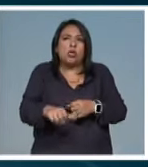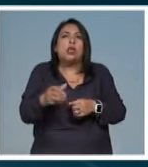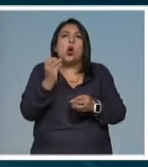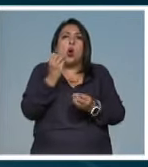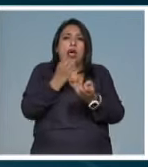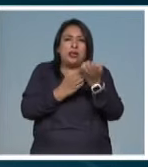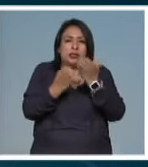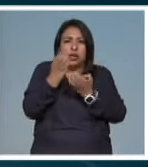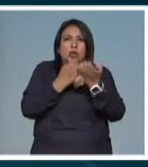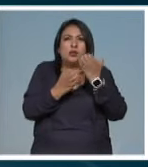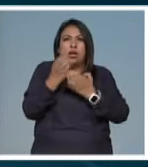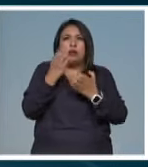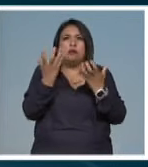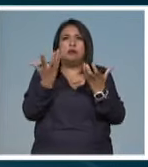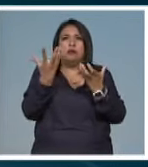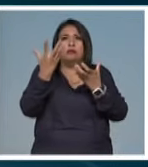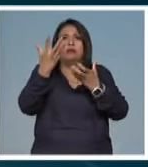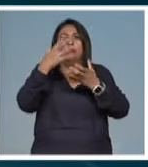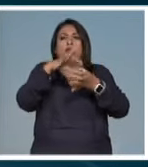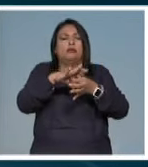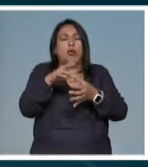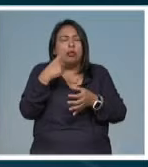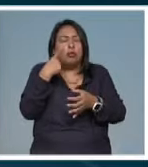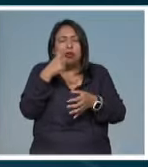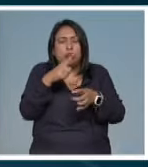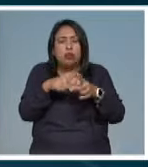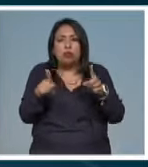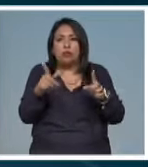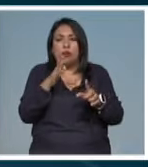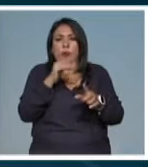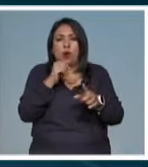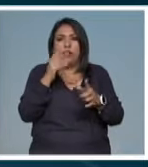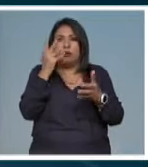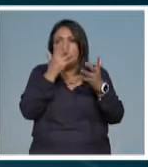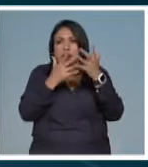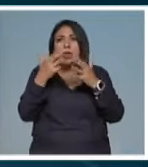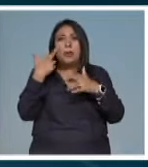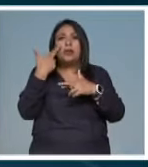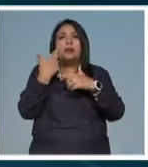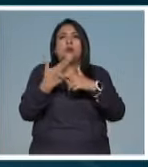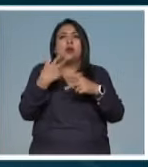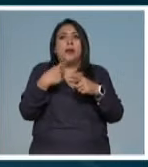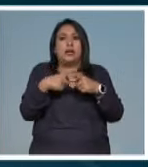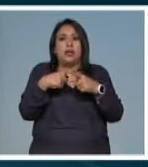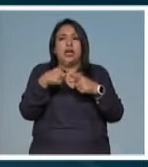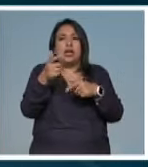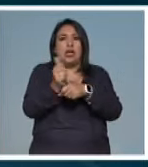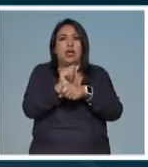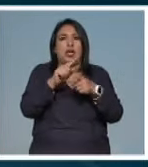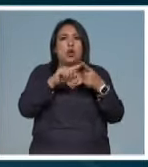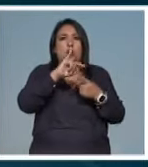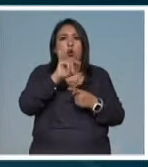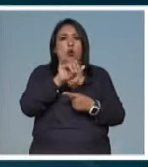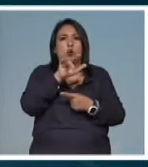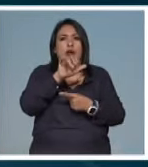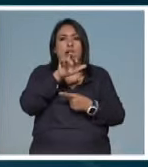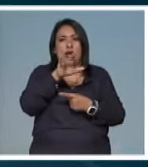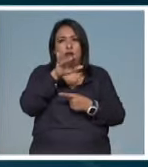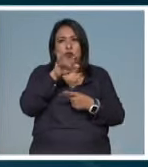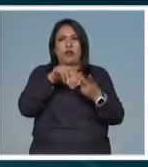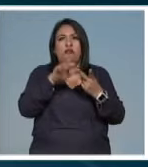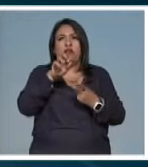ensayada se entremezclan hasta el punto de ser indistinguibles. Los encargados de hacer lo posible son los actores Juan Carlos Medellín